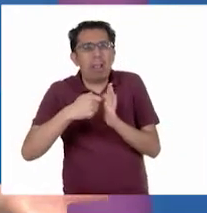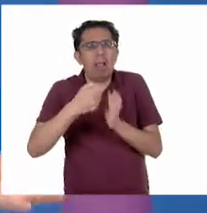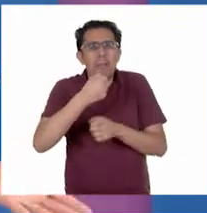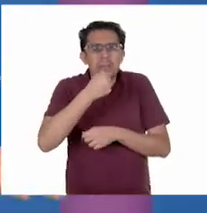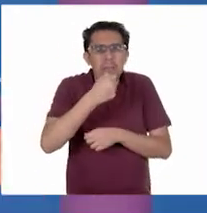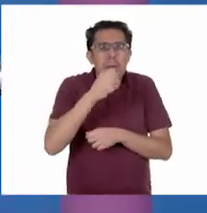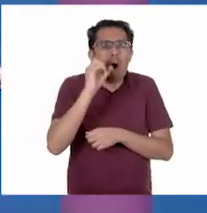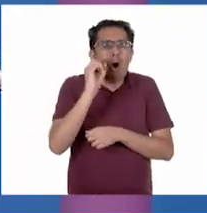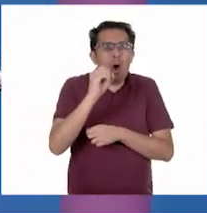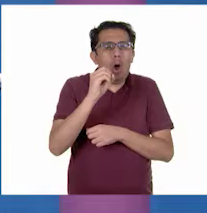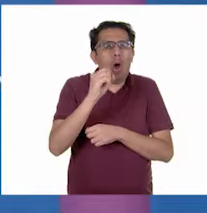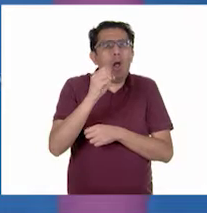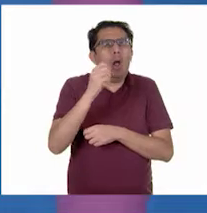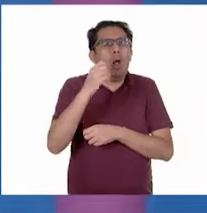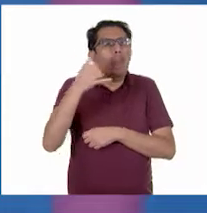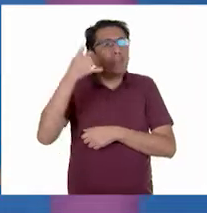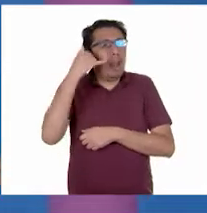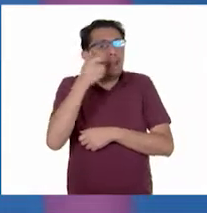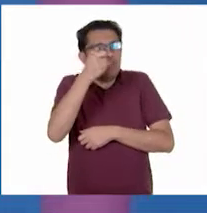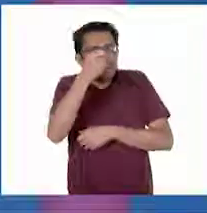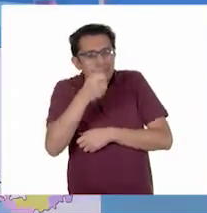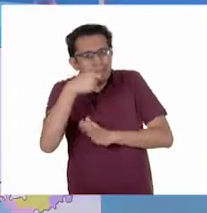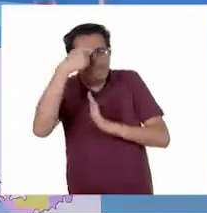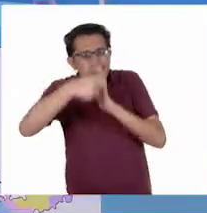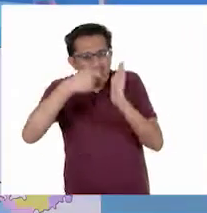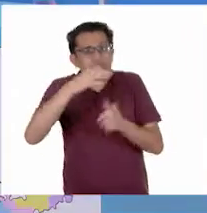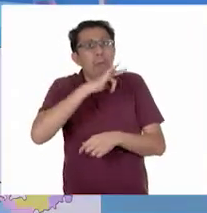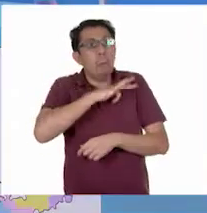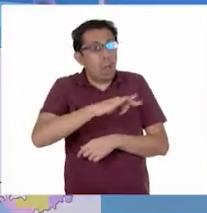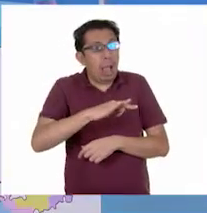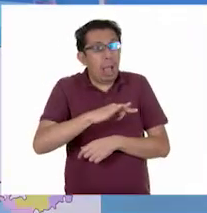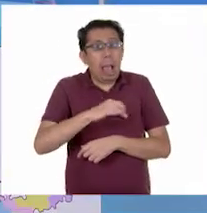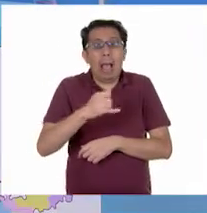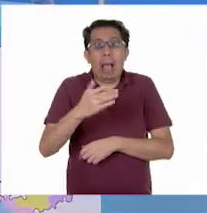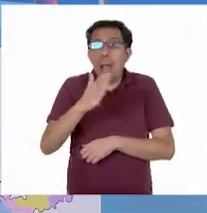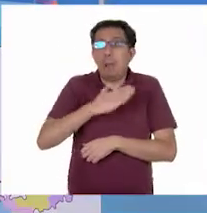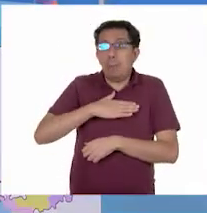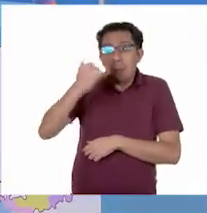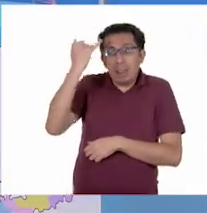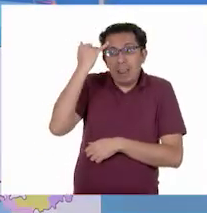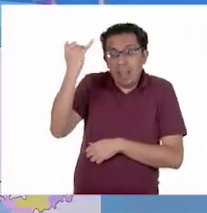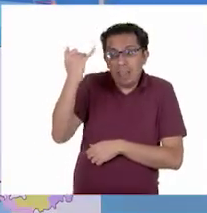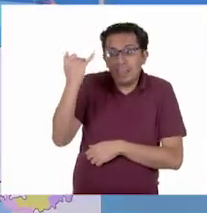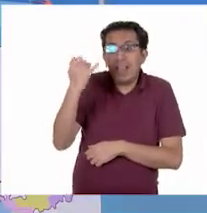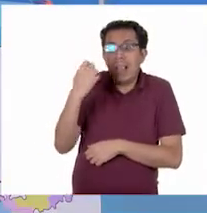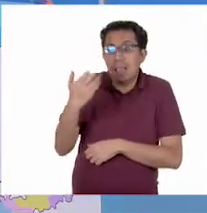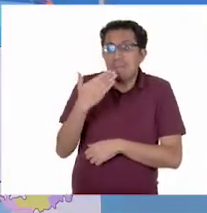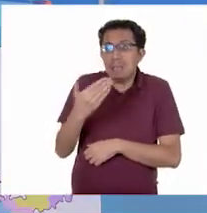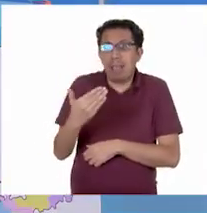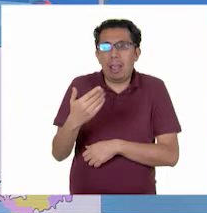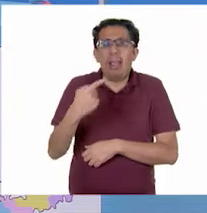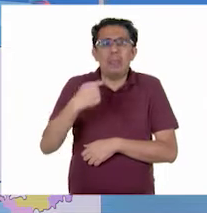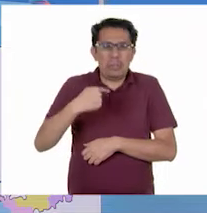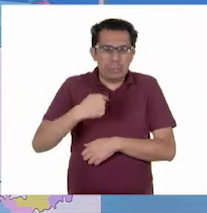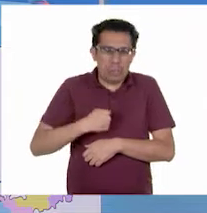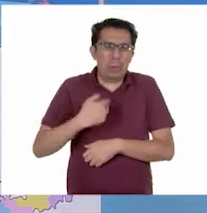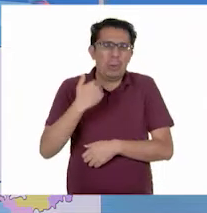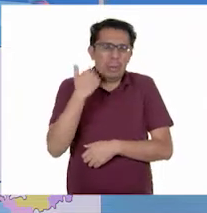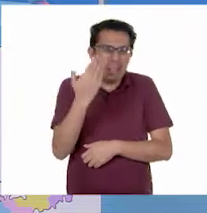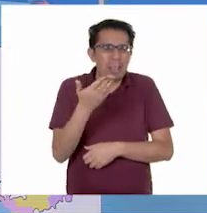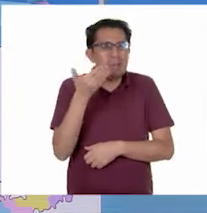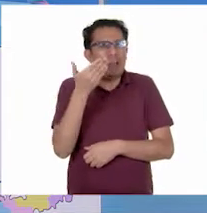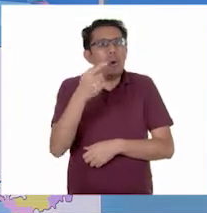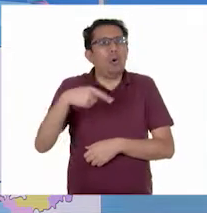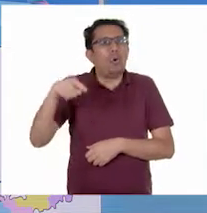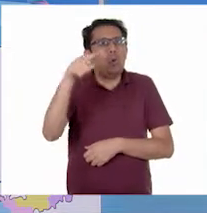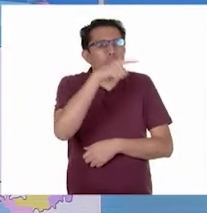teléfono celular que tenga esa función. Esa es una gran idea, Larisa, muy bien. Por eso insisto en que hagan el ejercicio